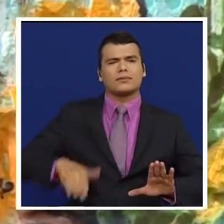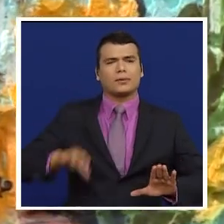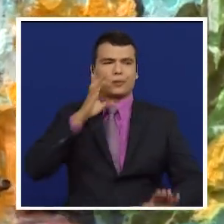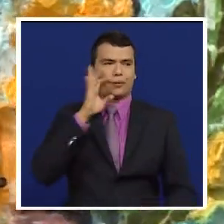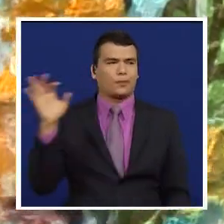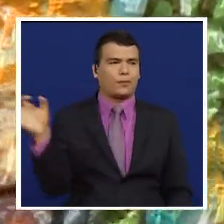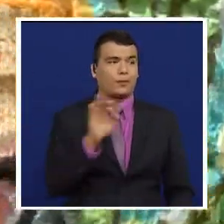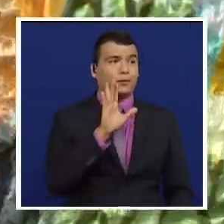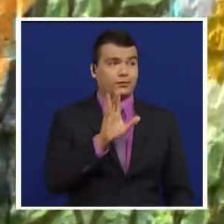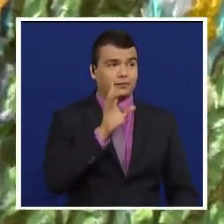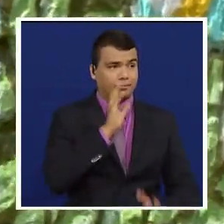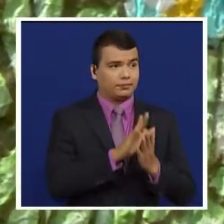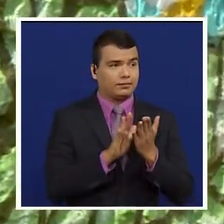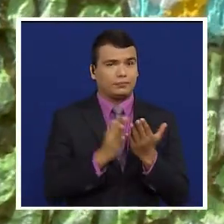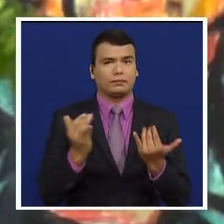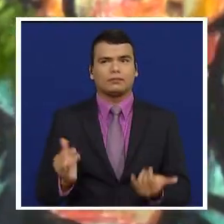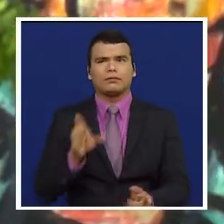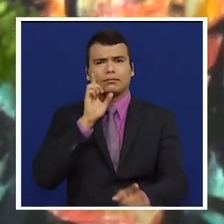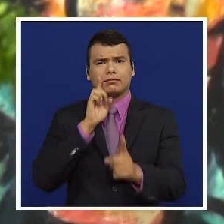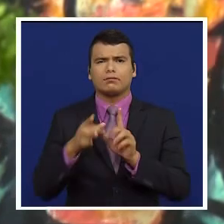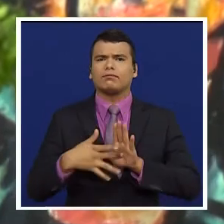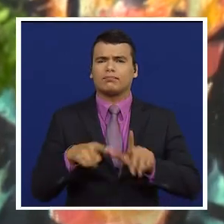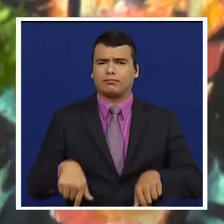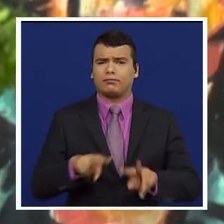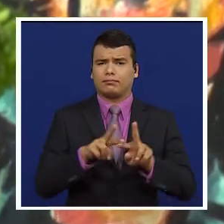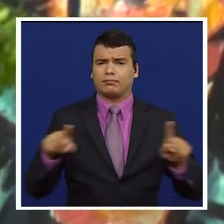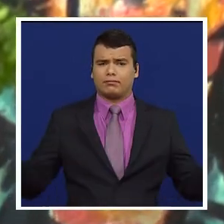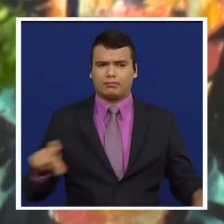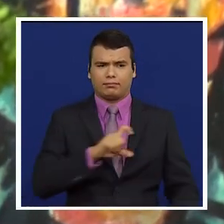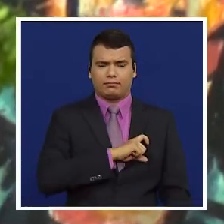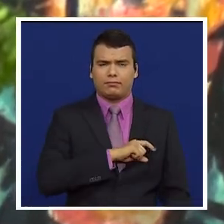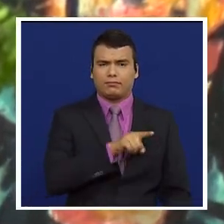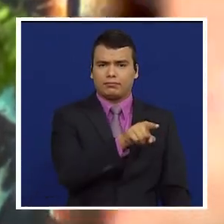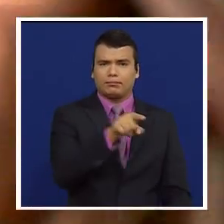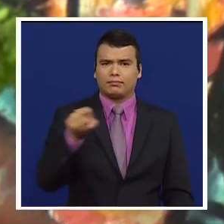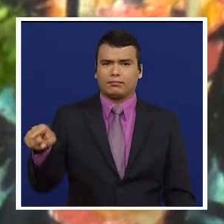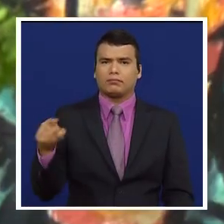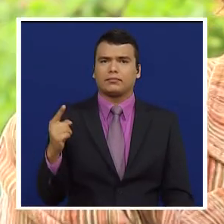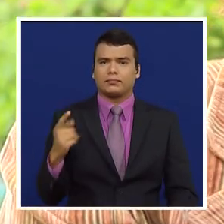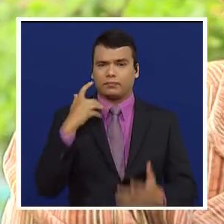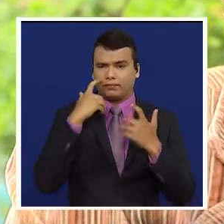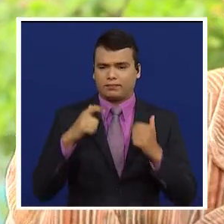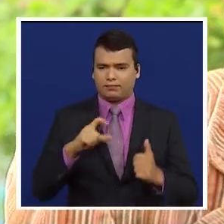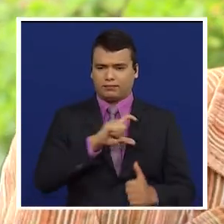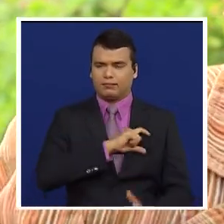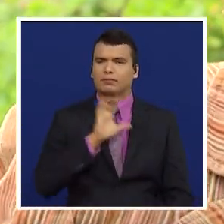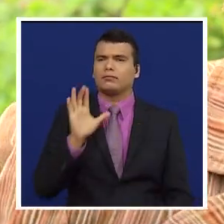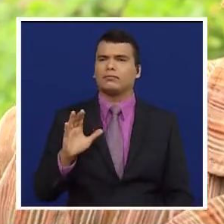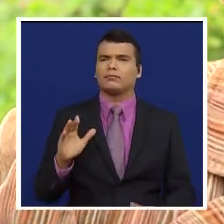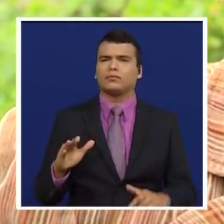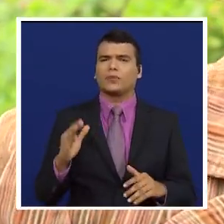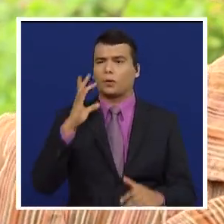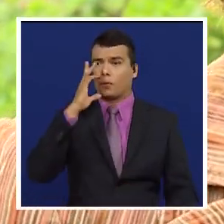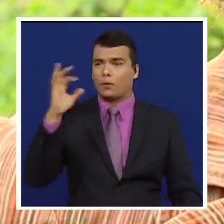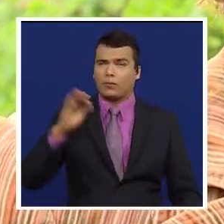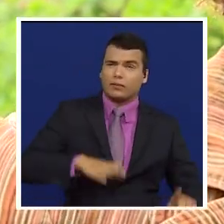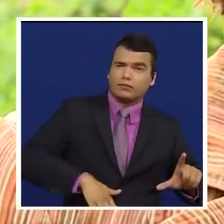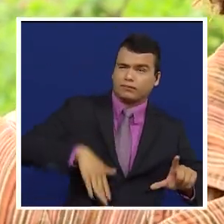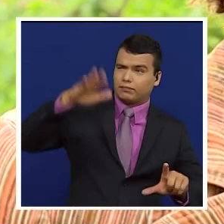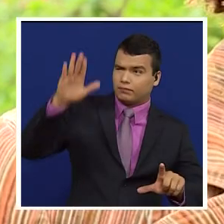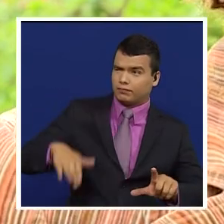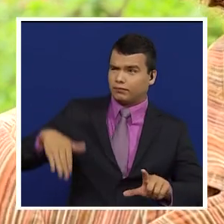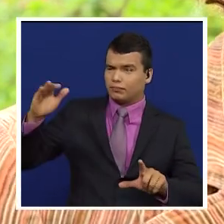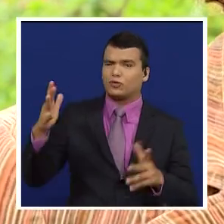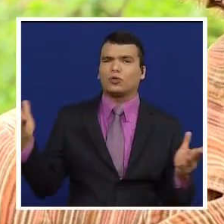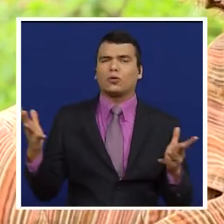en la construcción de ciudad y de paz, un grupo de hombres pintaron un colorido mural en el Boulevard del Río. La idea es que evidenciemos